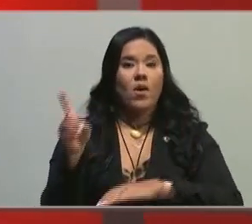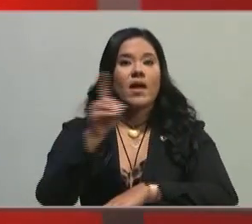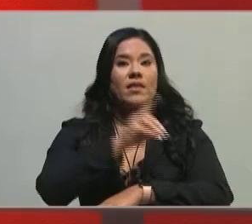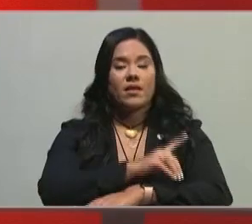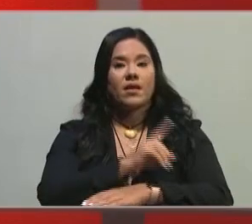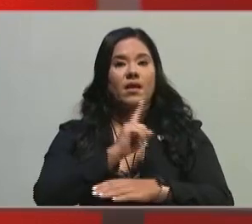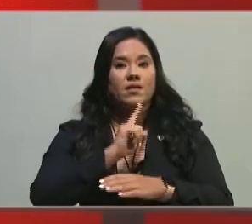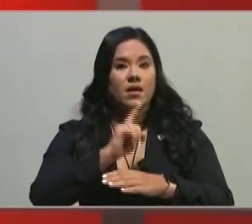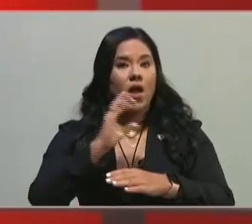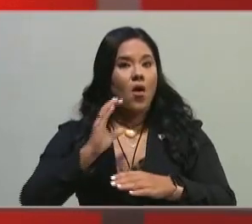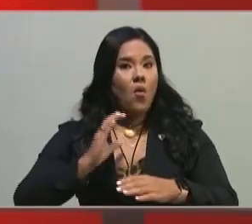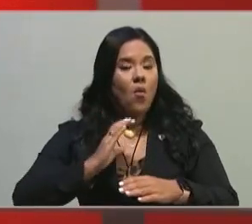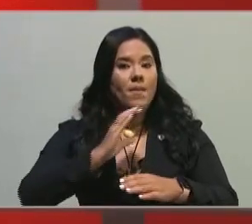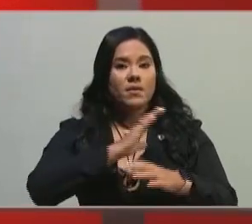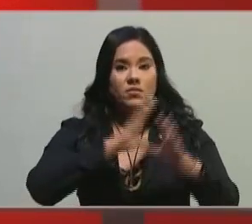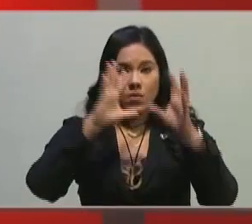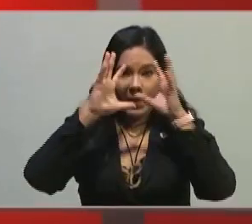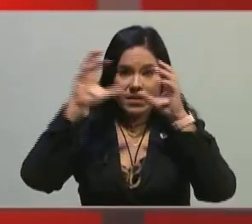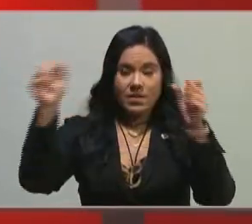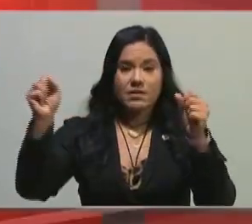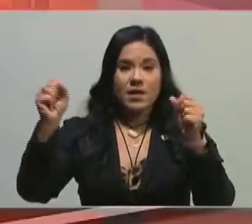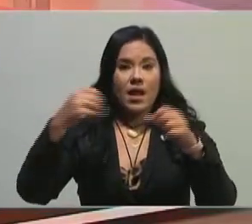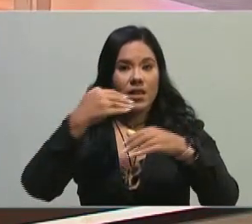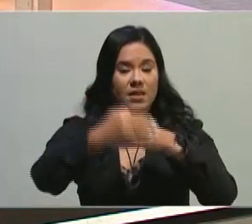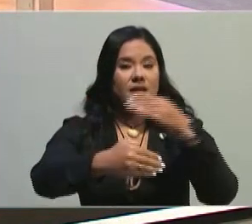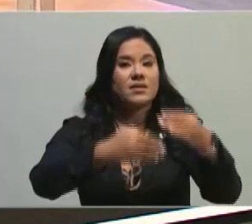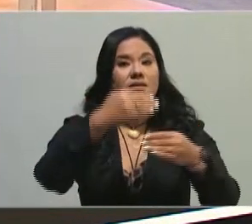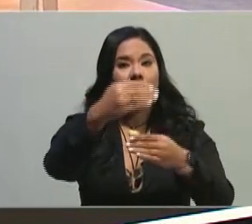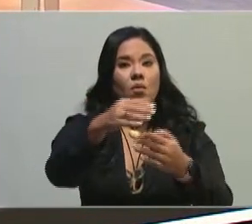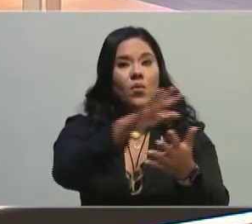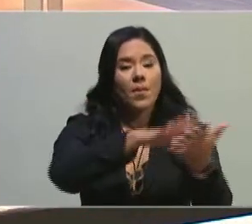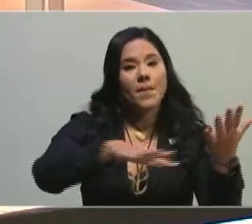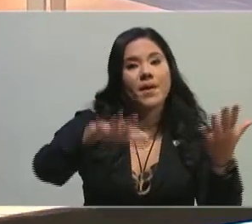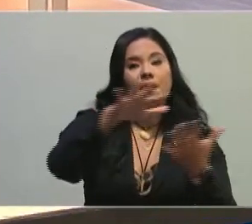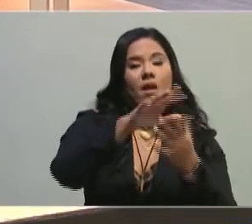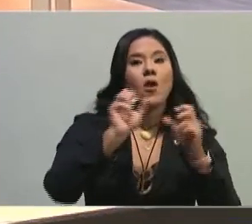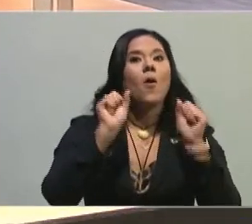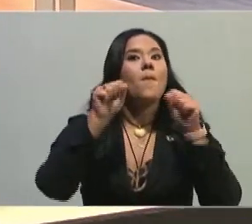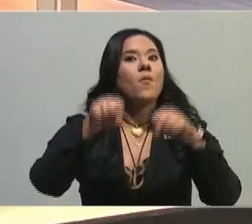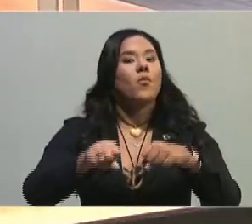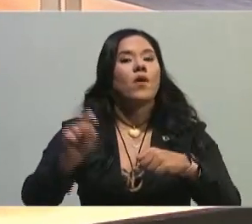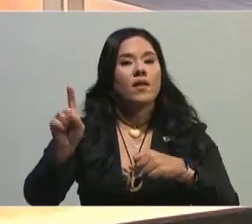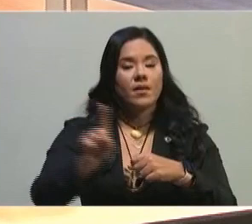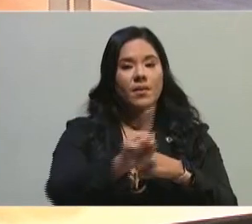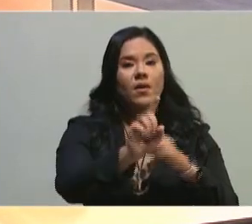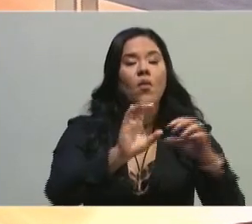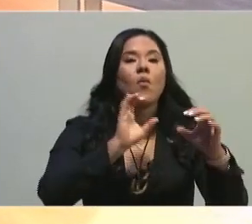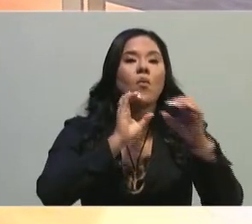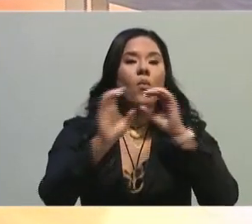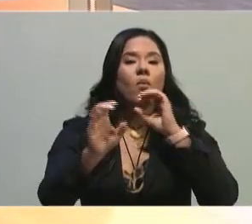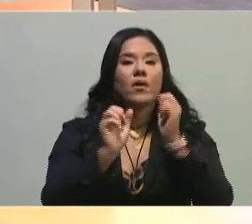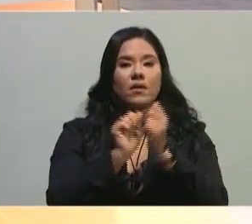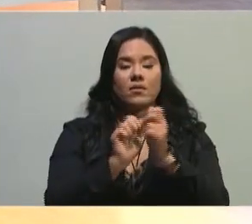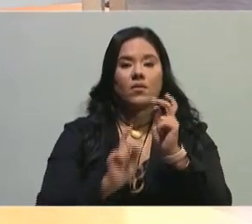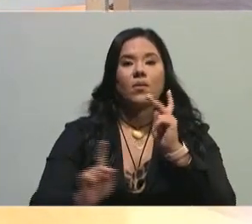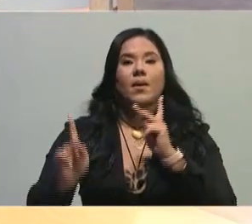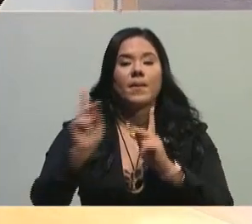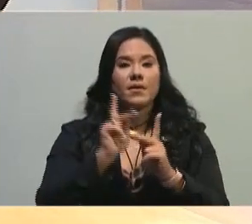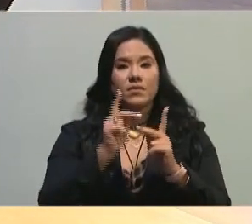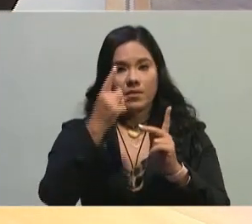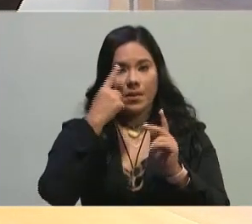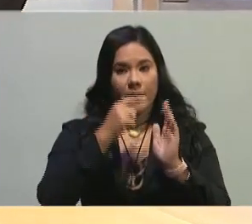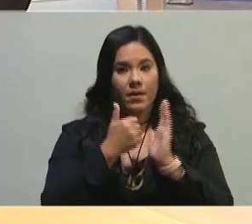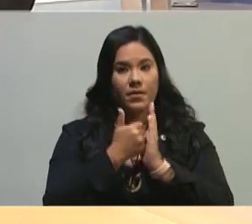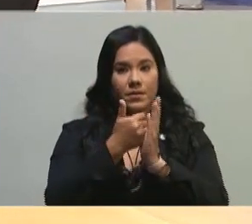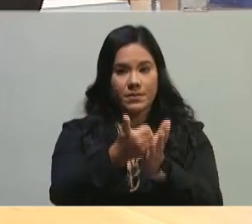la comisión presidencial de apoyo al desarrollo barrial para que ellos puedan venir comunicarse con nosotros y nosotros le llevamos